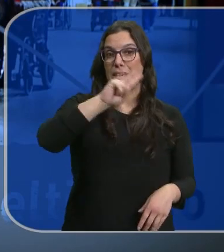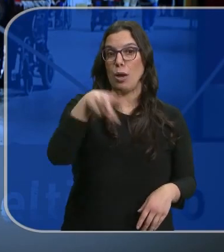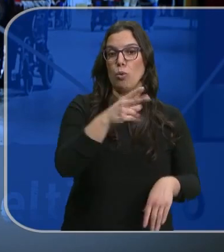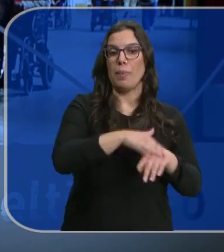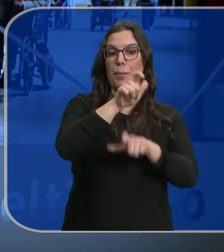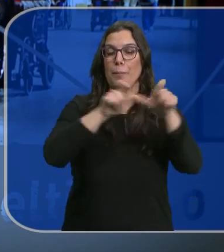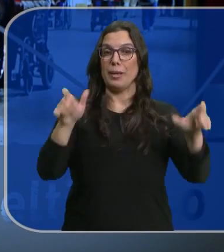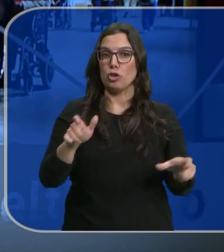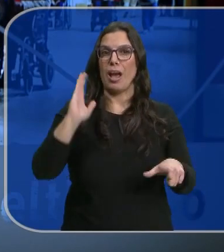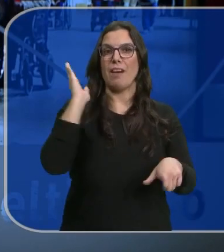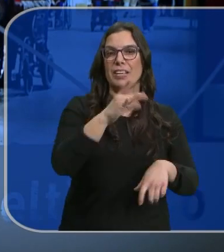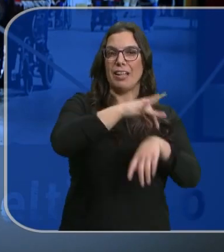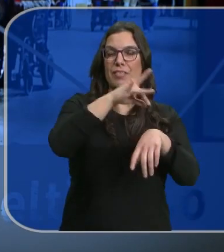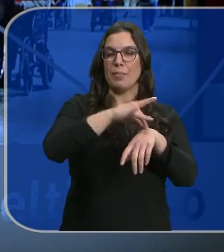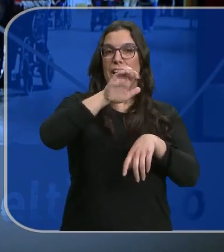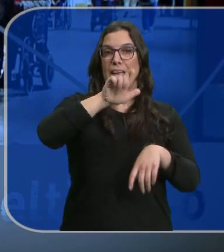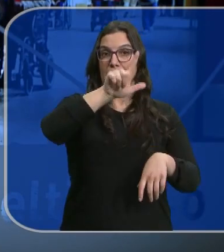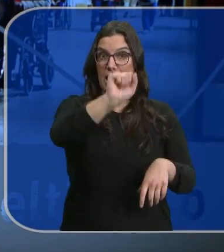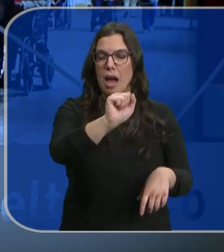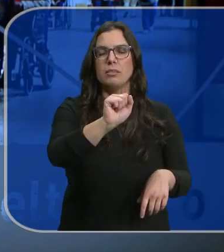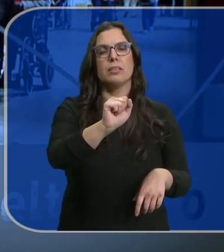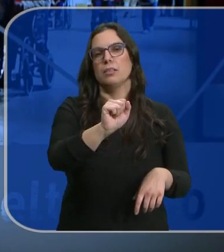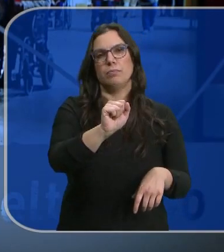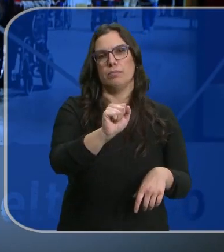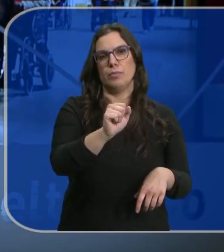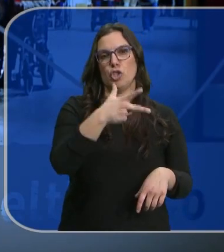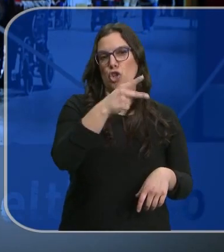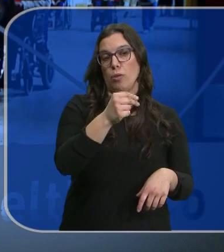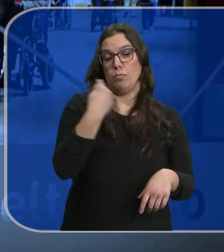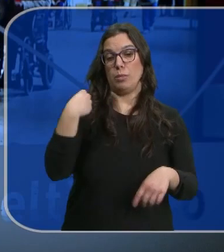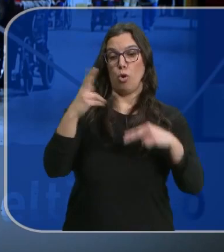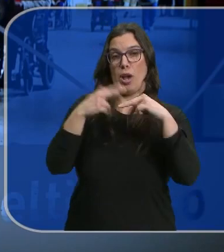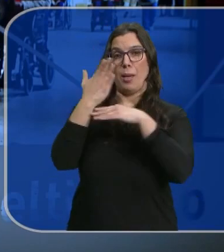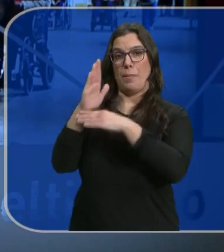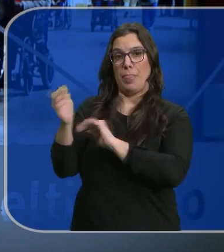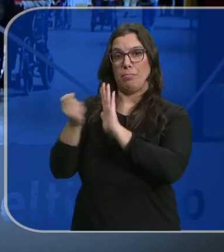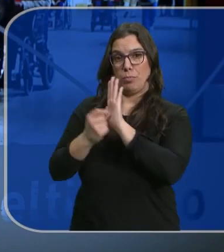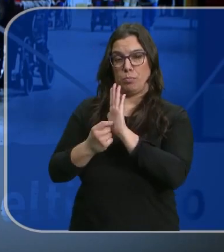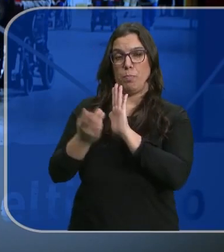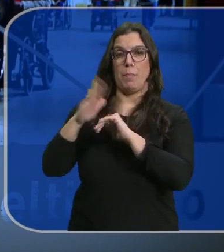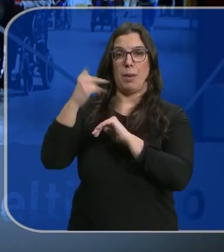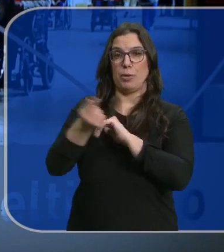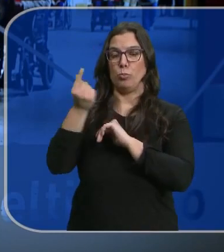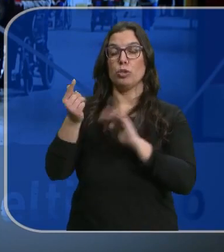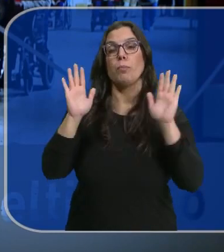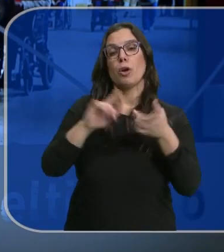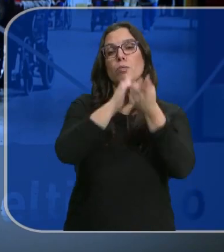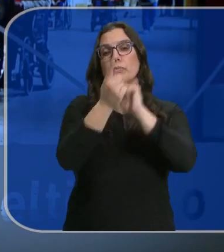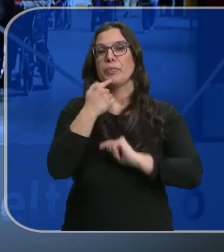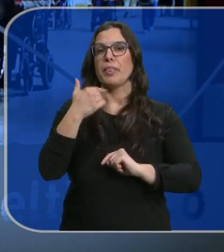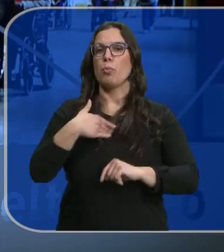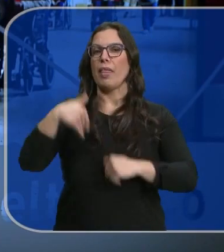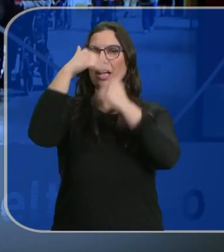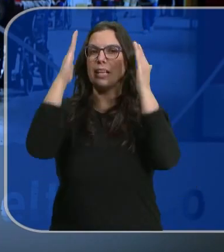para cada afectado de esclerosis lateral amiotrófica, como se propuso en las enmiendas a los presupuestos. En cambio, se abre a